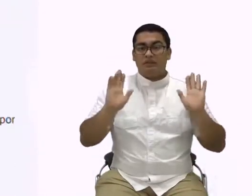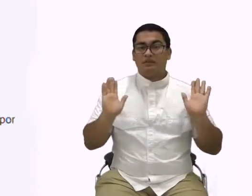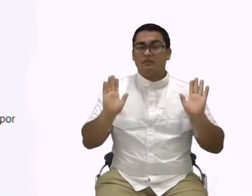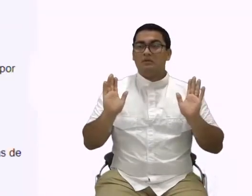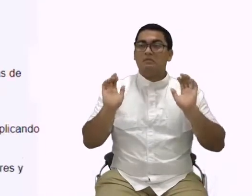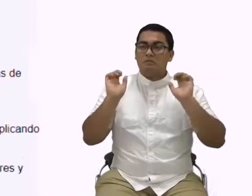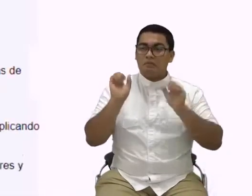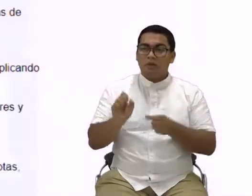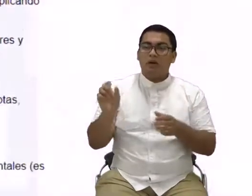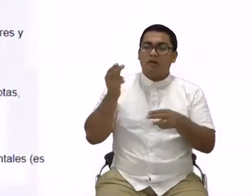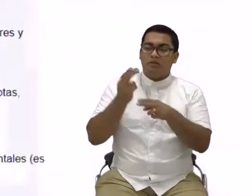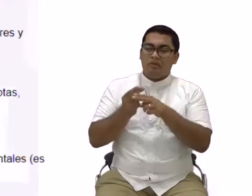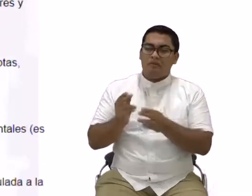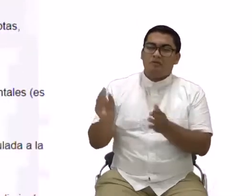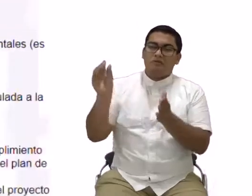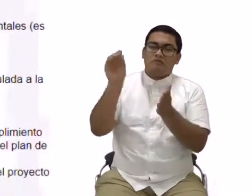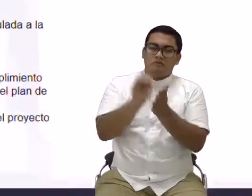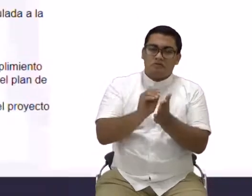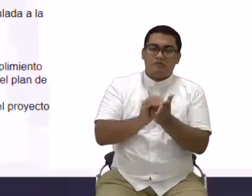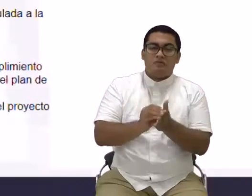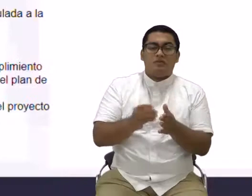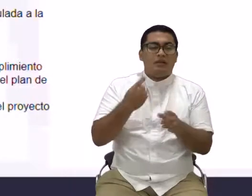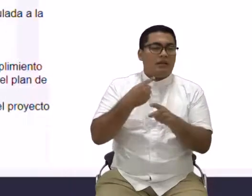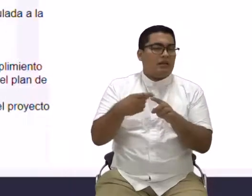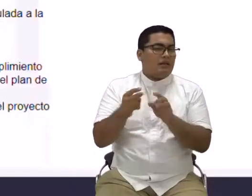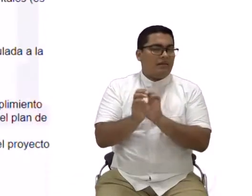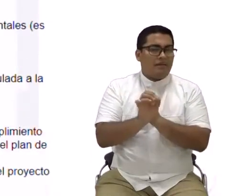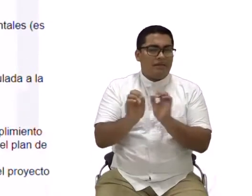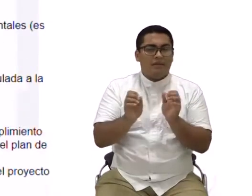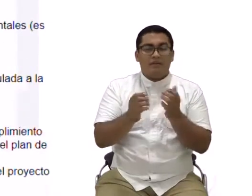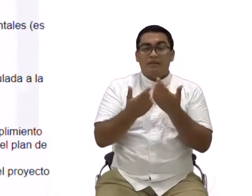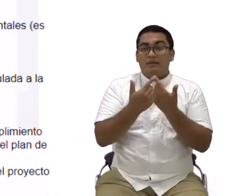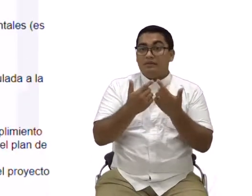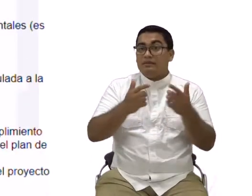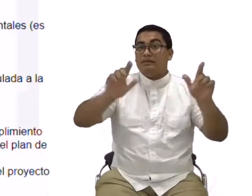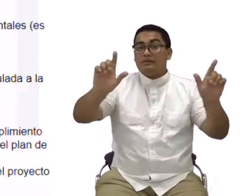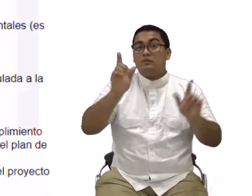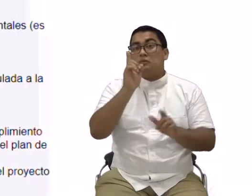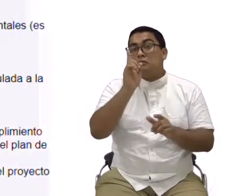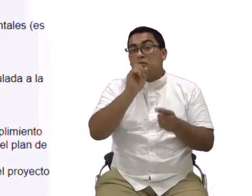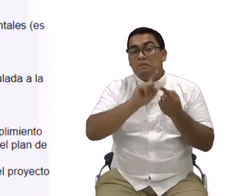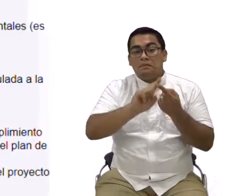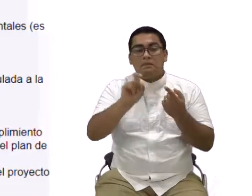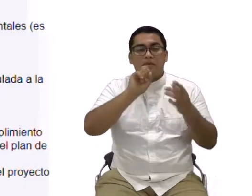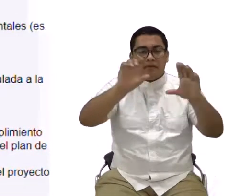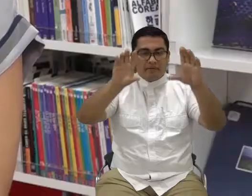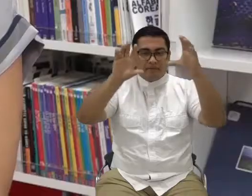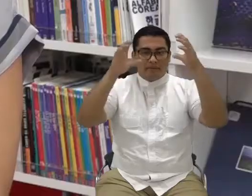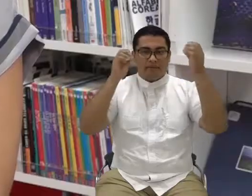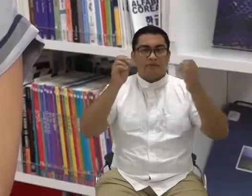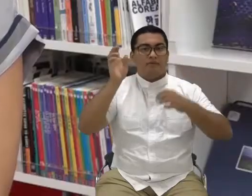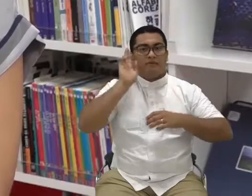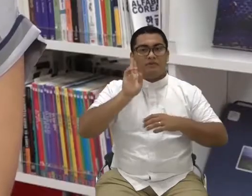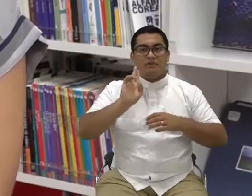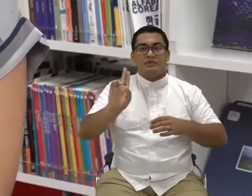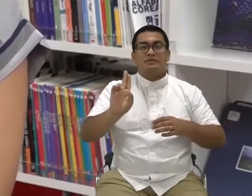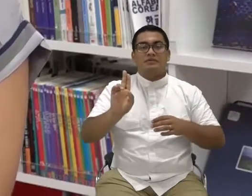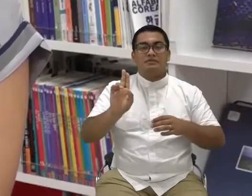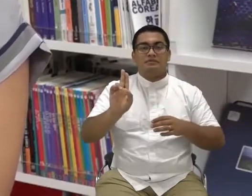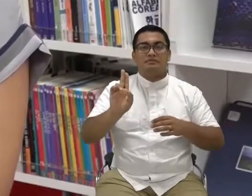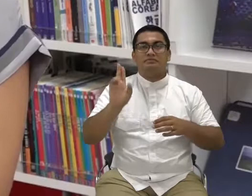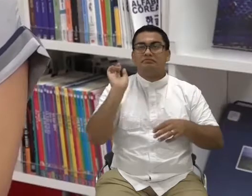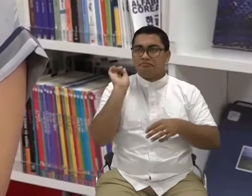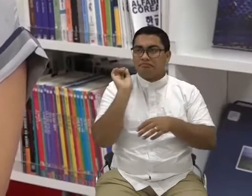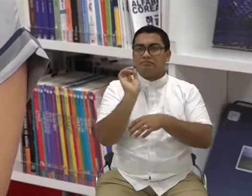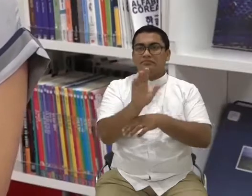tema. Puede registrarse, es gratuito, tiene una duración aproximada de un mes. Asimismo, la oferta académica de la universidad pues, está publicada